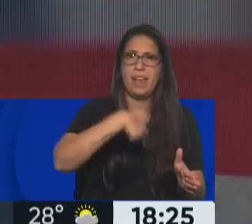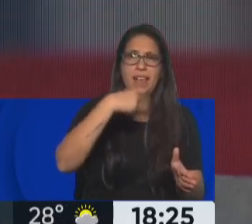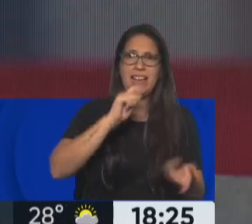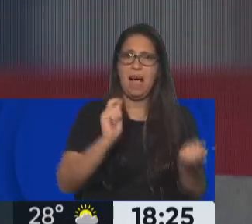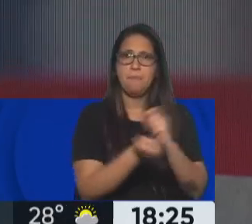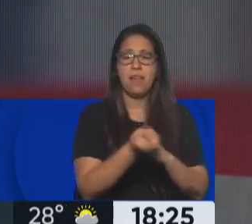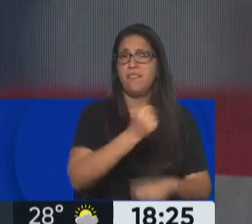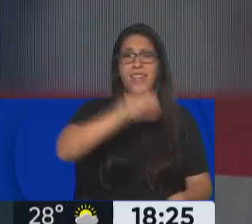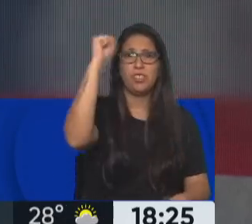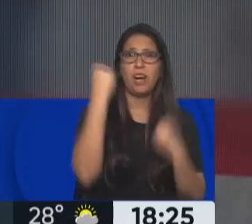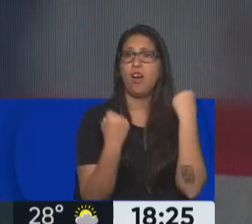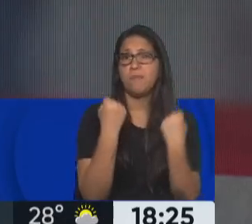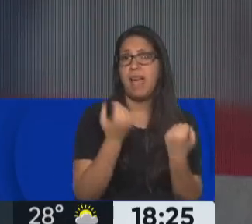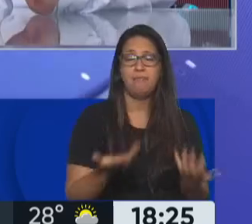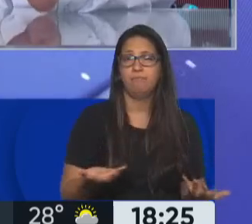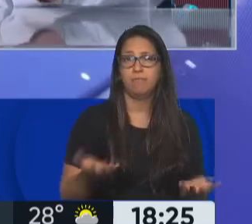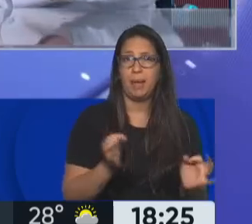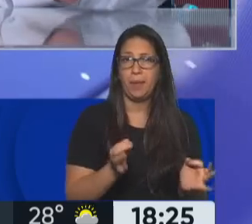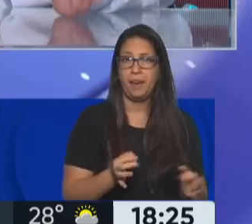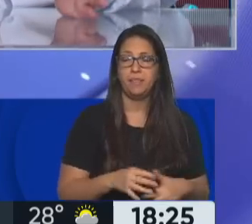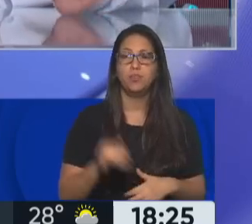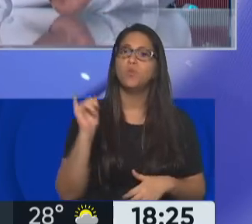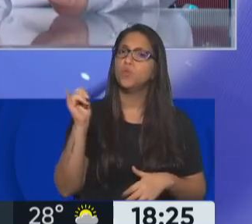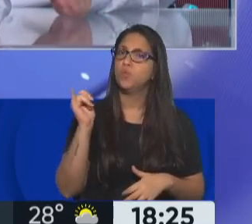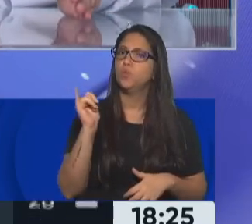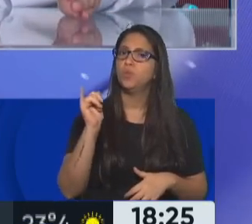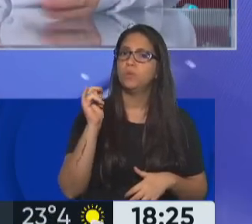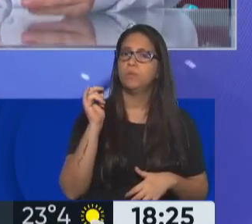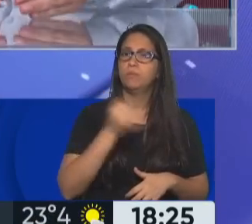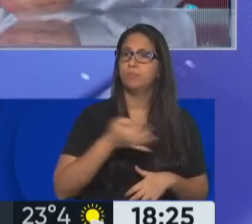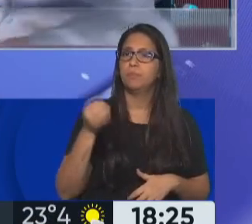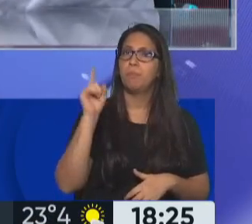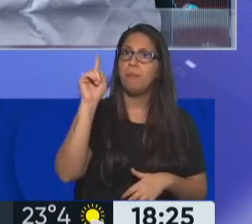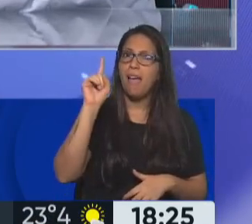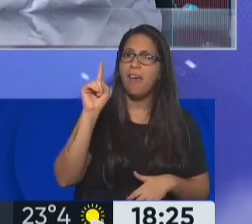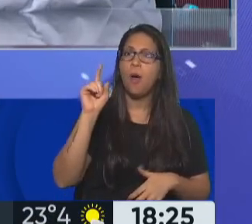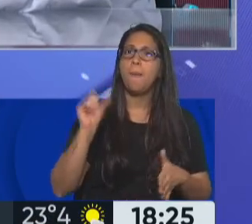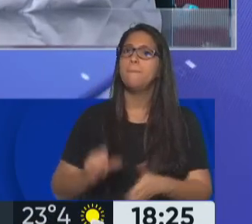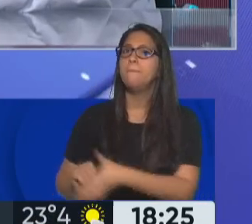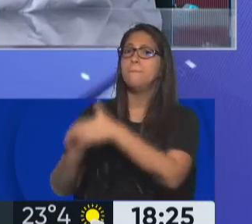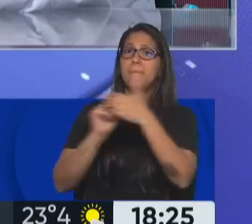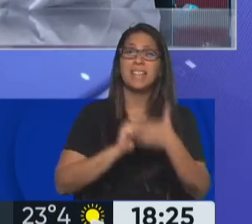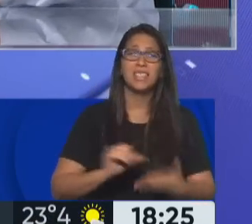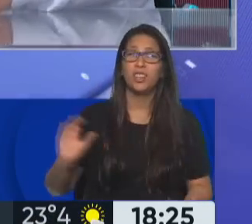era la inflación, la economía, básicamente. Sin lugar a dudas, pero quiero poner en marco esto, que es está muy bien, todos los países tuvieron